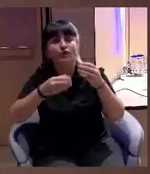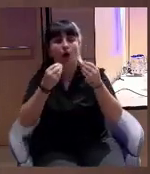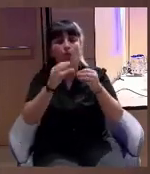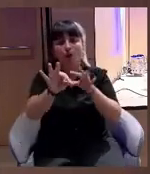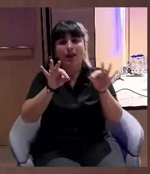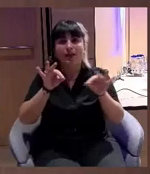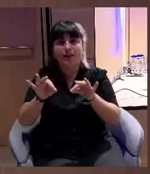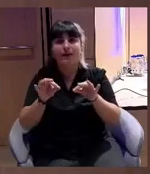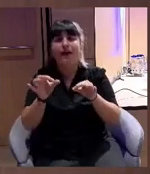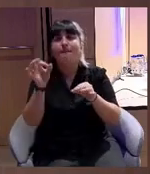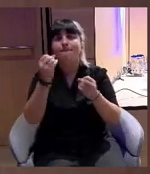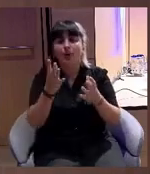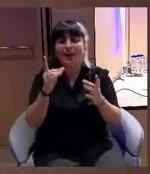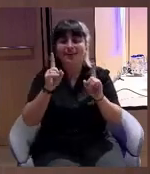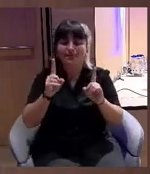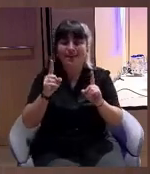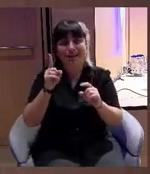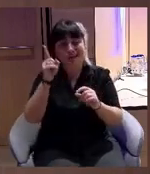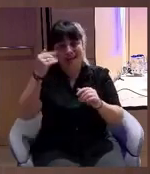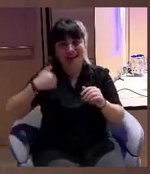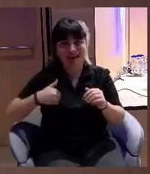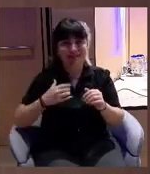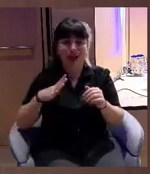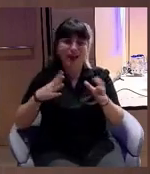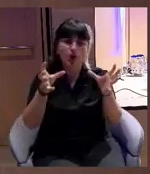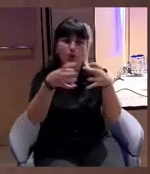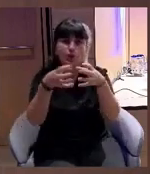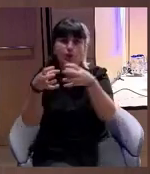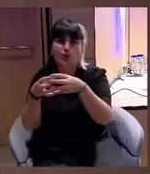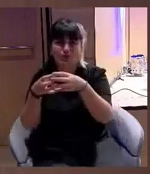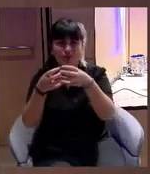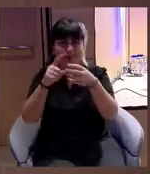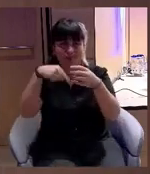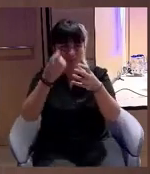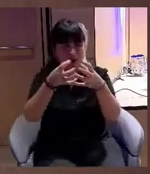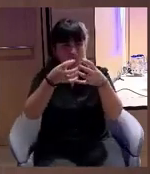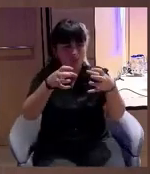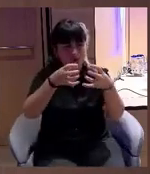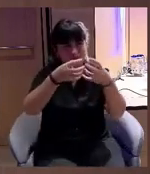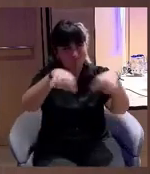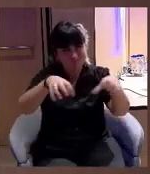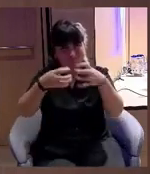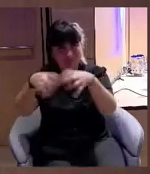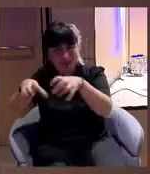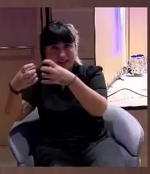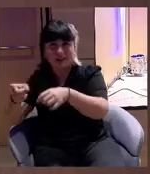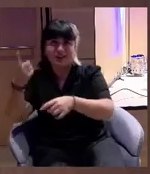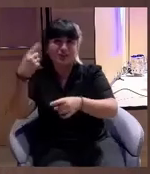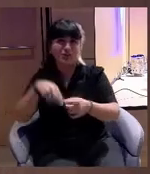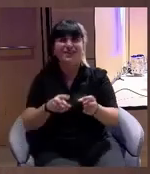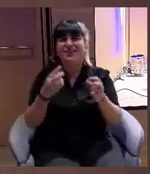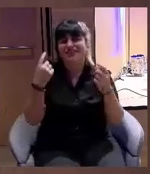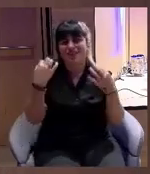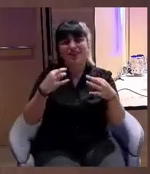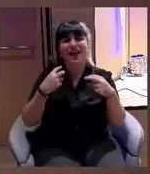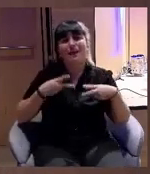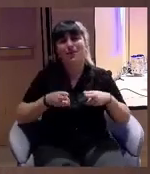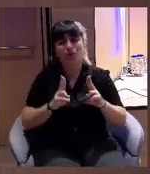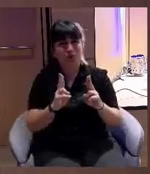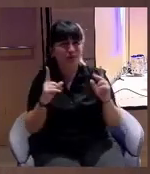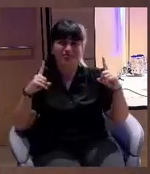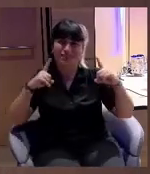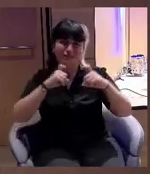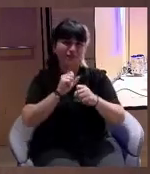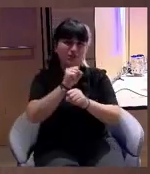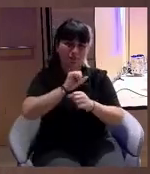terminan fragmentando Entonces desde lo metodológico es medio tirado de los pelos hicimos una metodología en